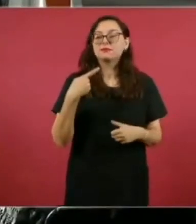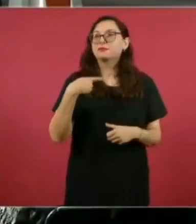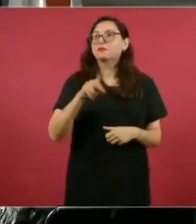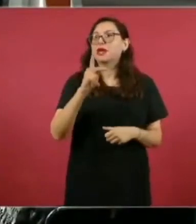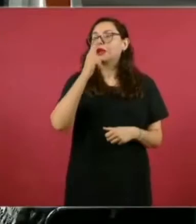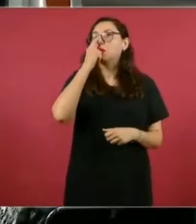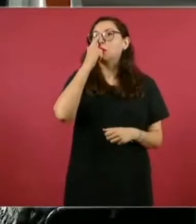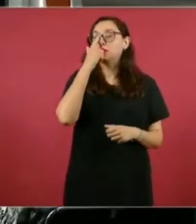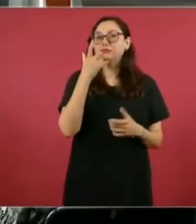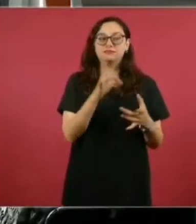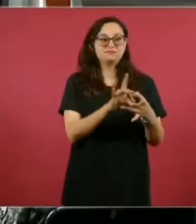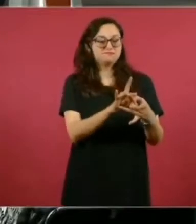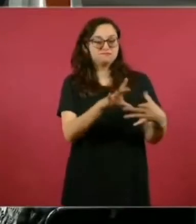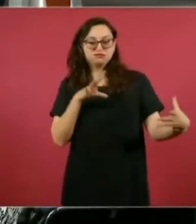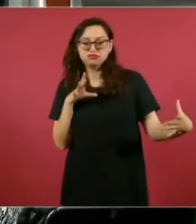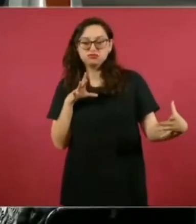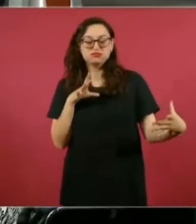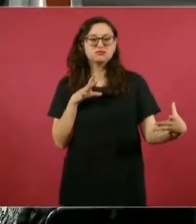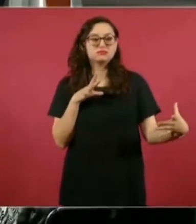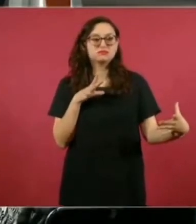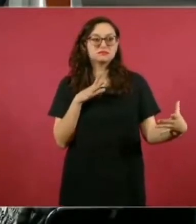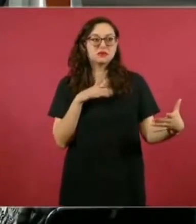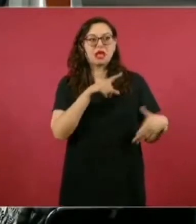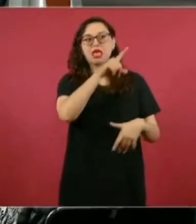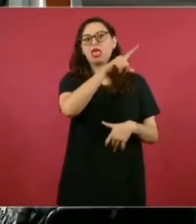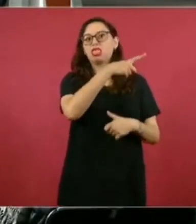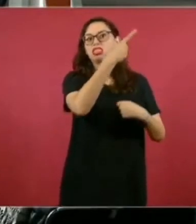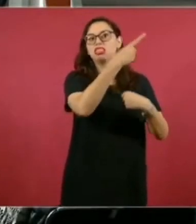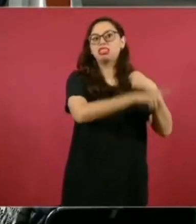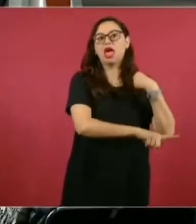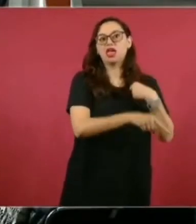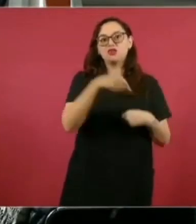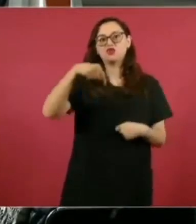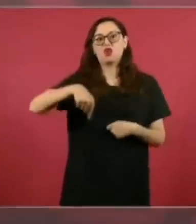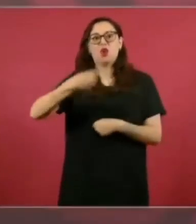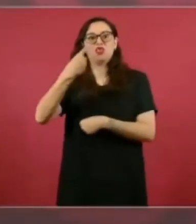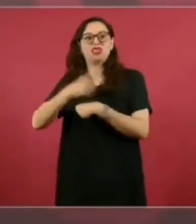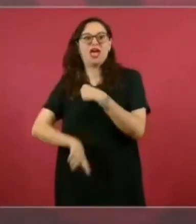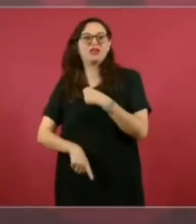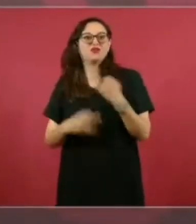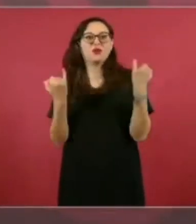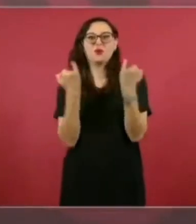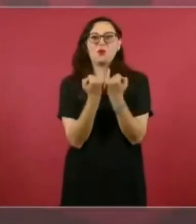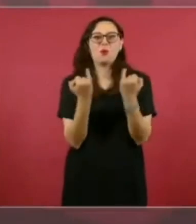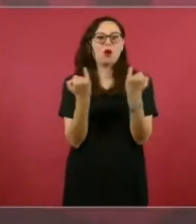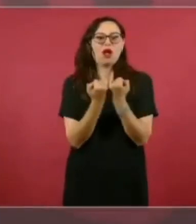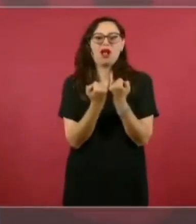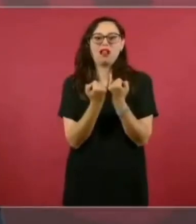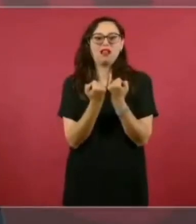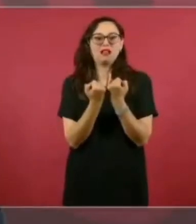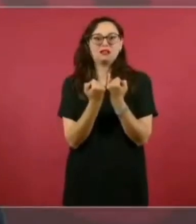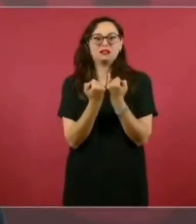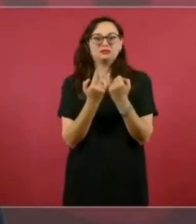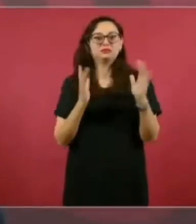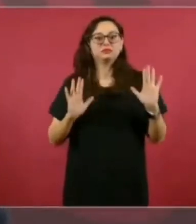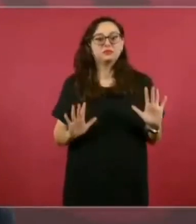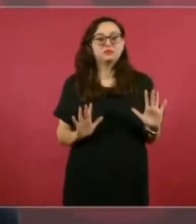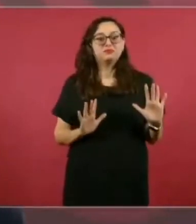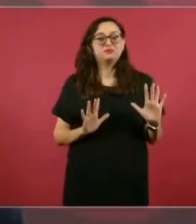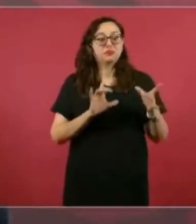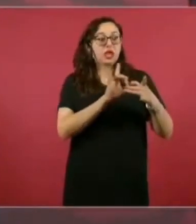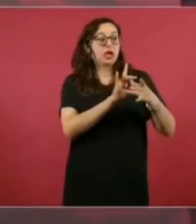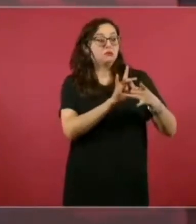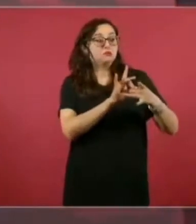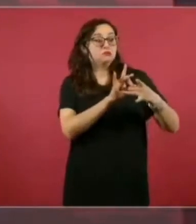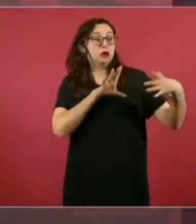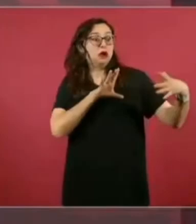Porque nos necesitamos mutuamente. No es que un